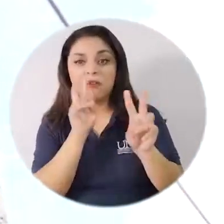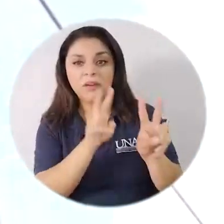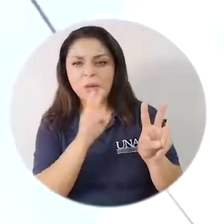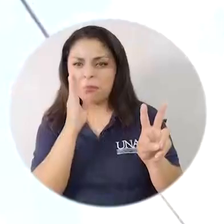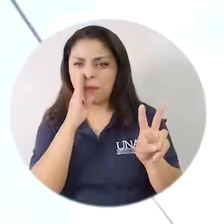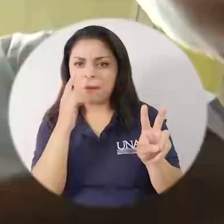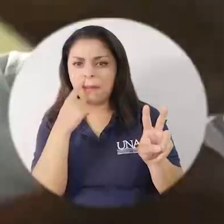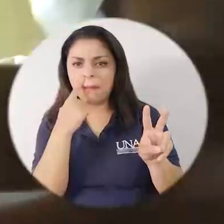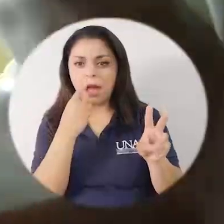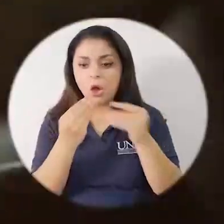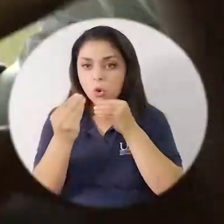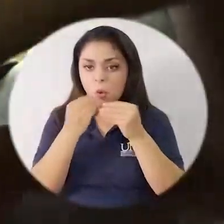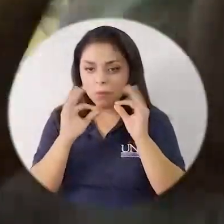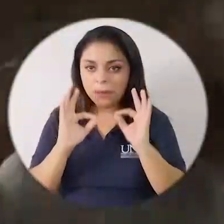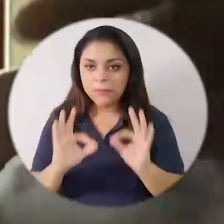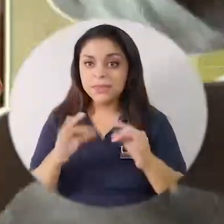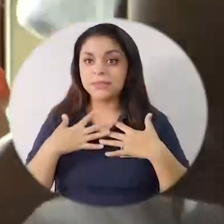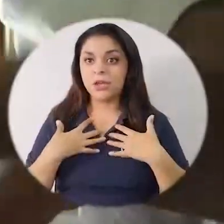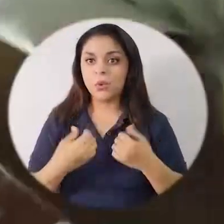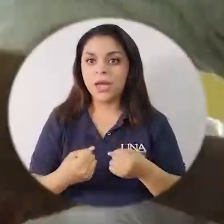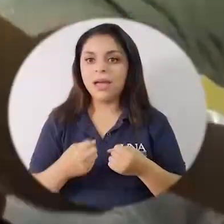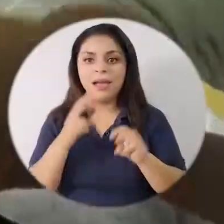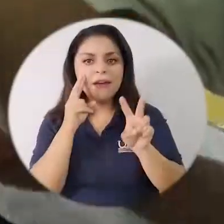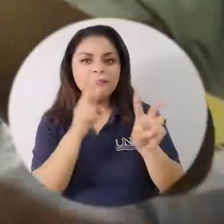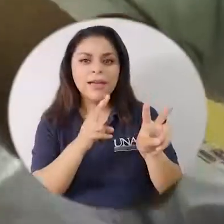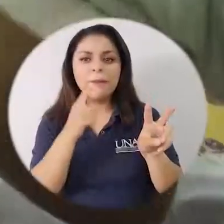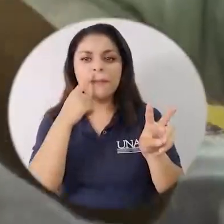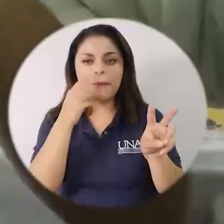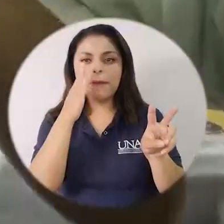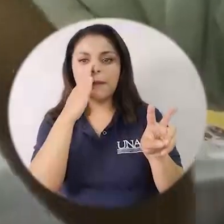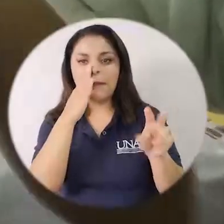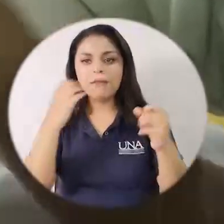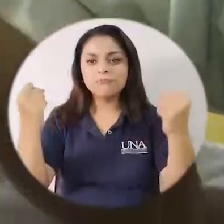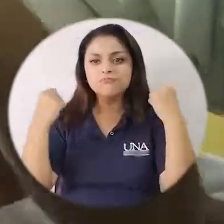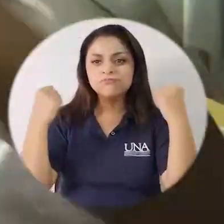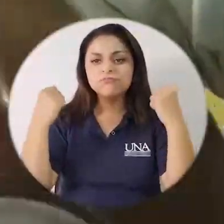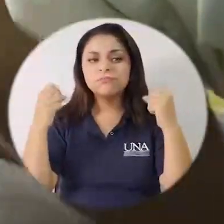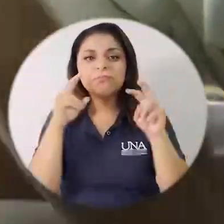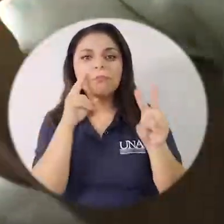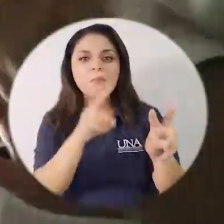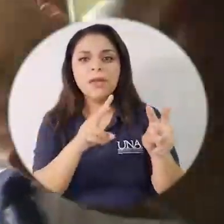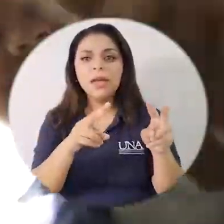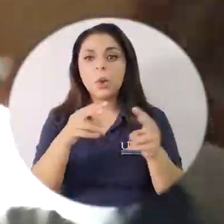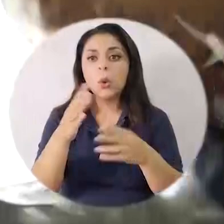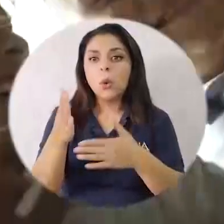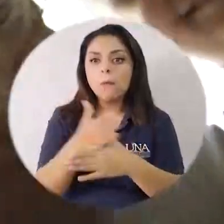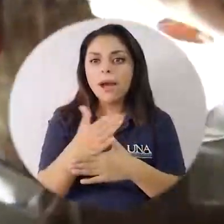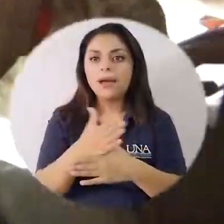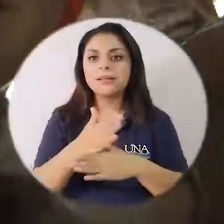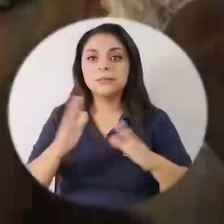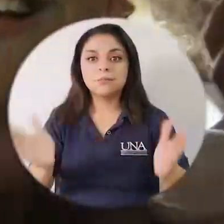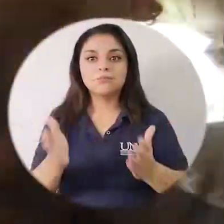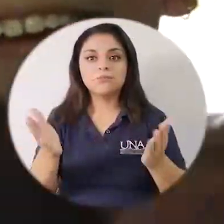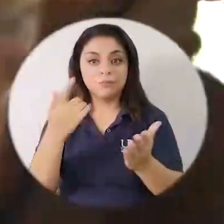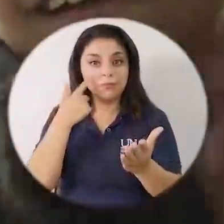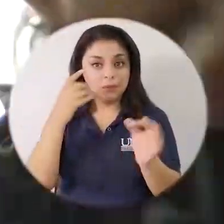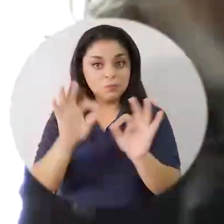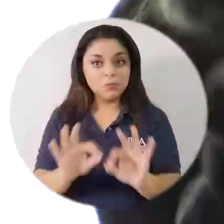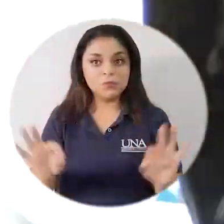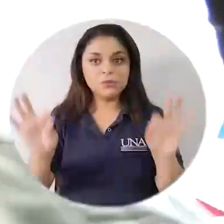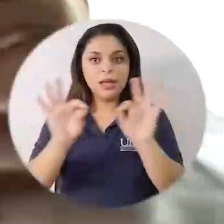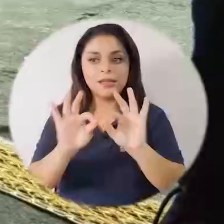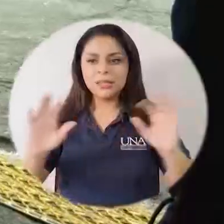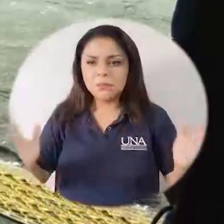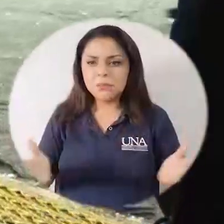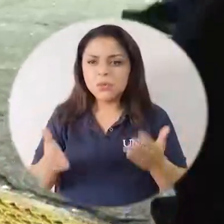entonces si él ve que mamá y papá comen bien, si él ve que mamá y papá hacen ejercicio, si él ve que comparten, que me motivan, porque